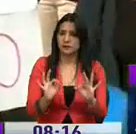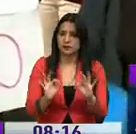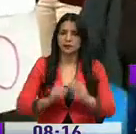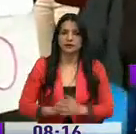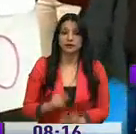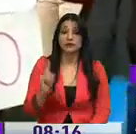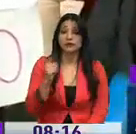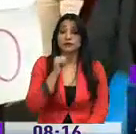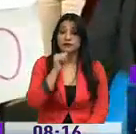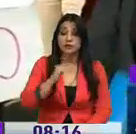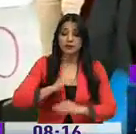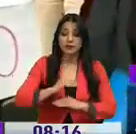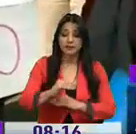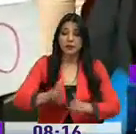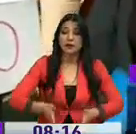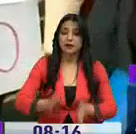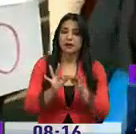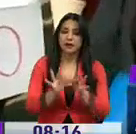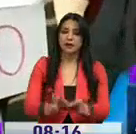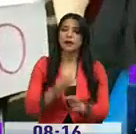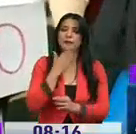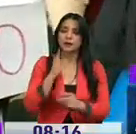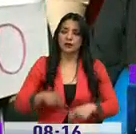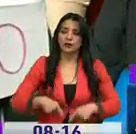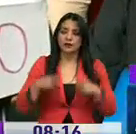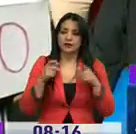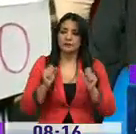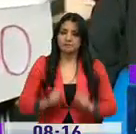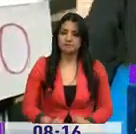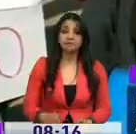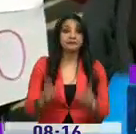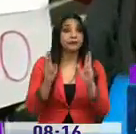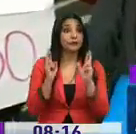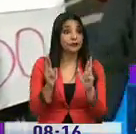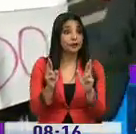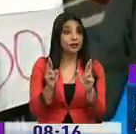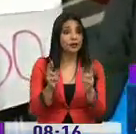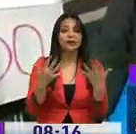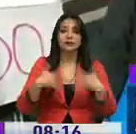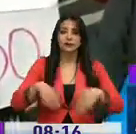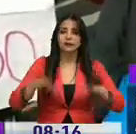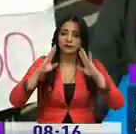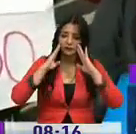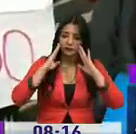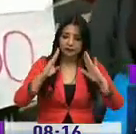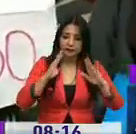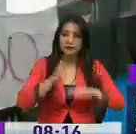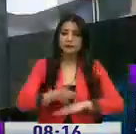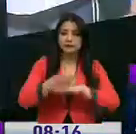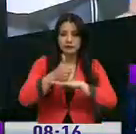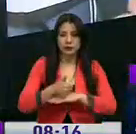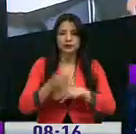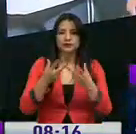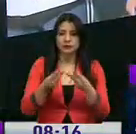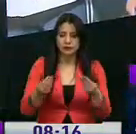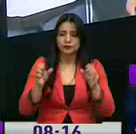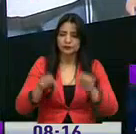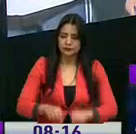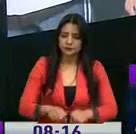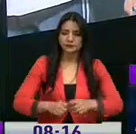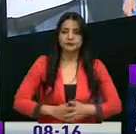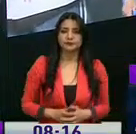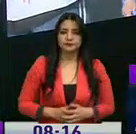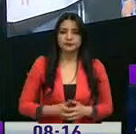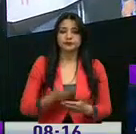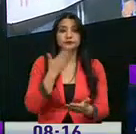únicamente falta que arreglen las vías para que mejoren sus condiciones de vida. Esperemos entonces esta vez, Roberto, las autoridades.